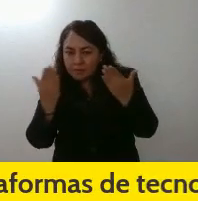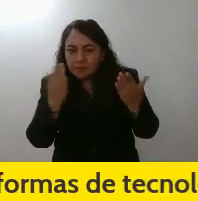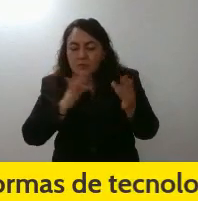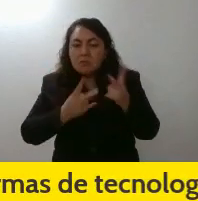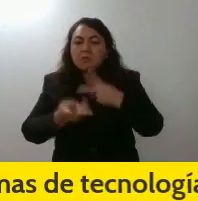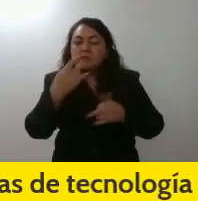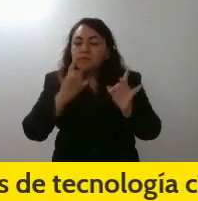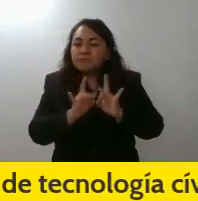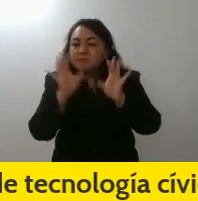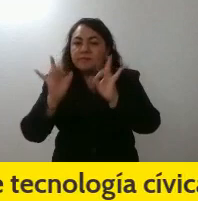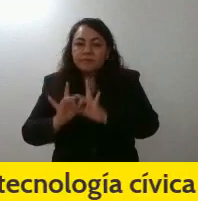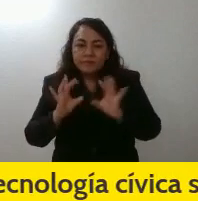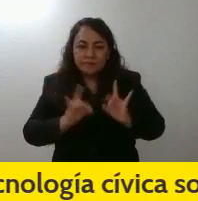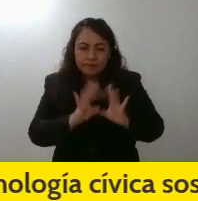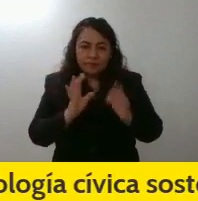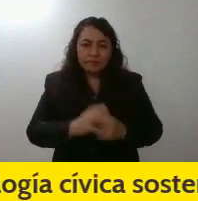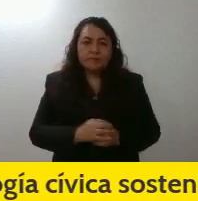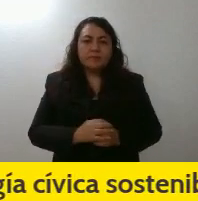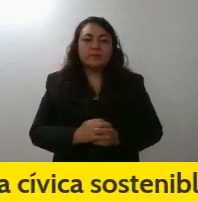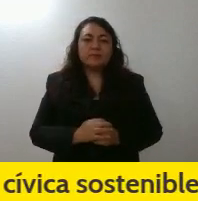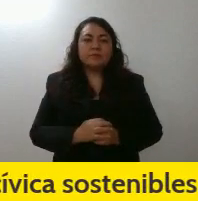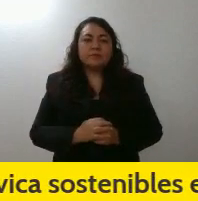surgir.